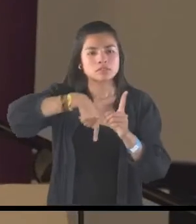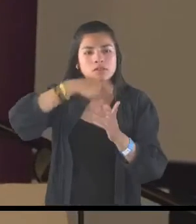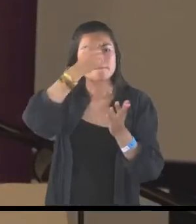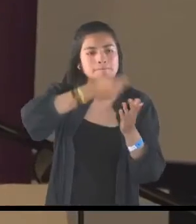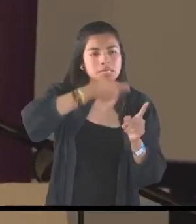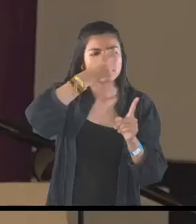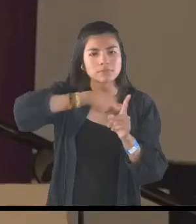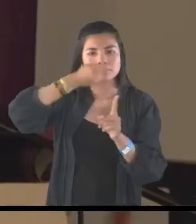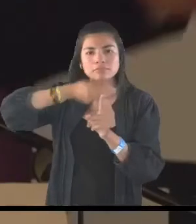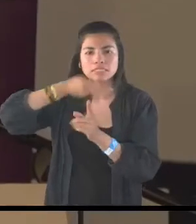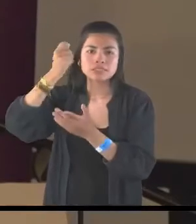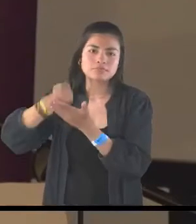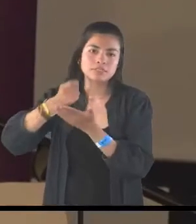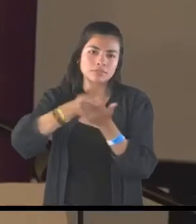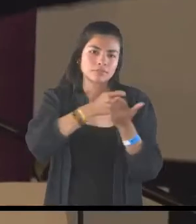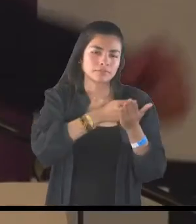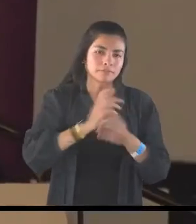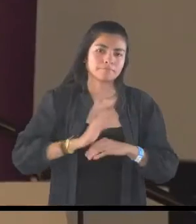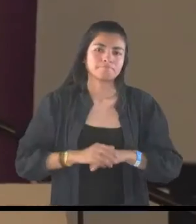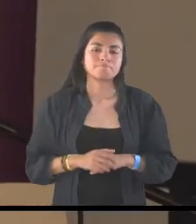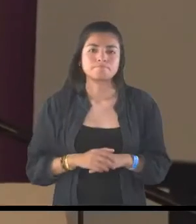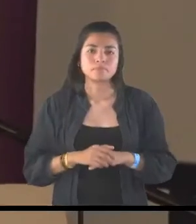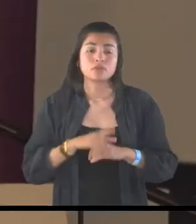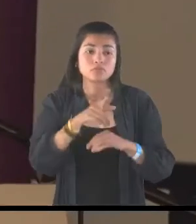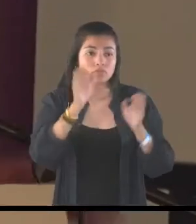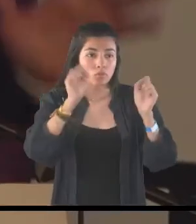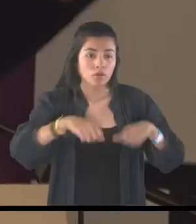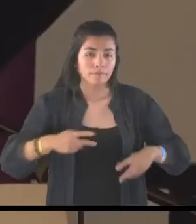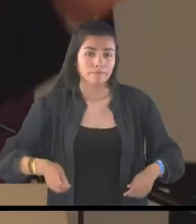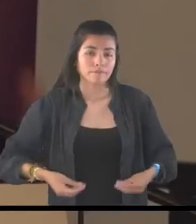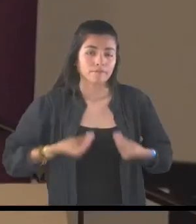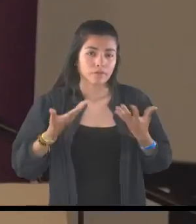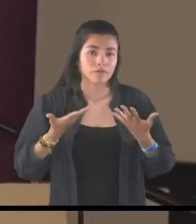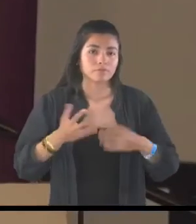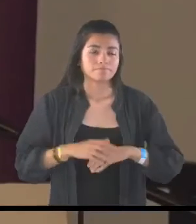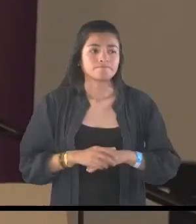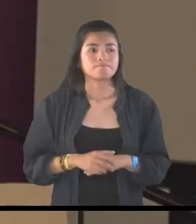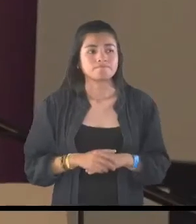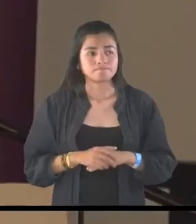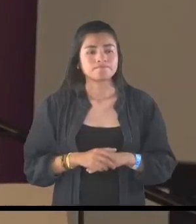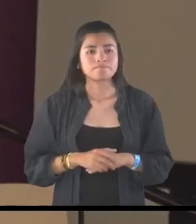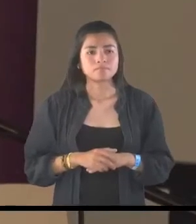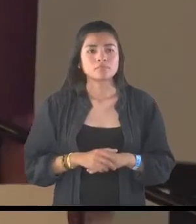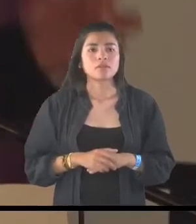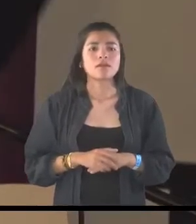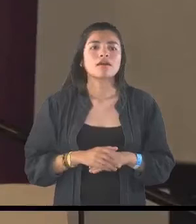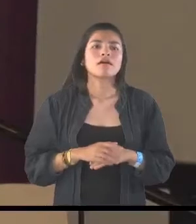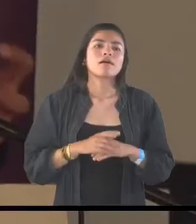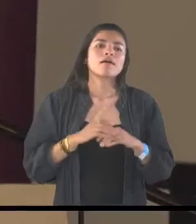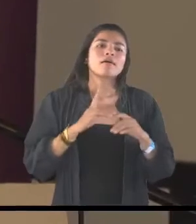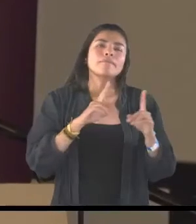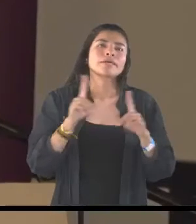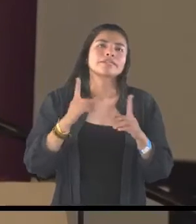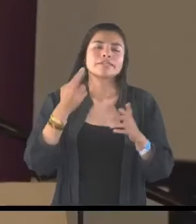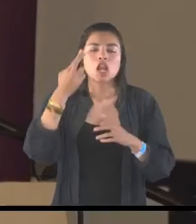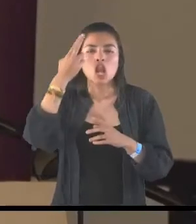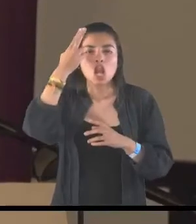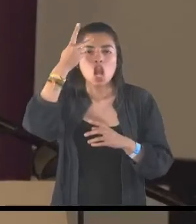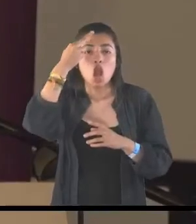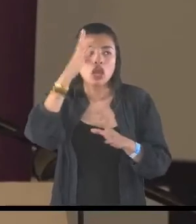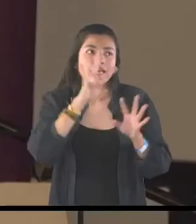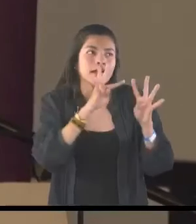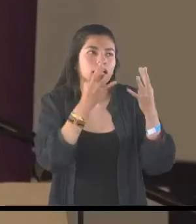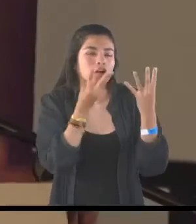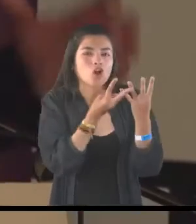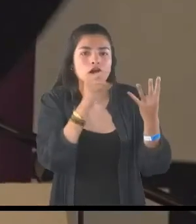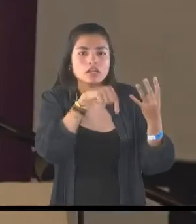vivir. También está en ciernes la reforma laboral y seguramente se hunda porque la lógica del Congreso de la